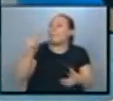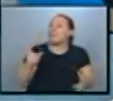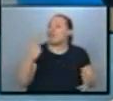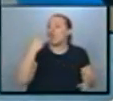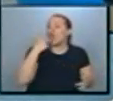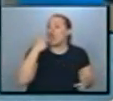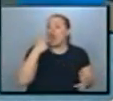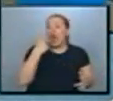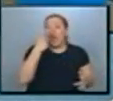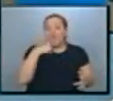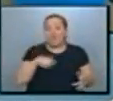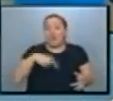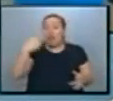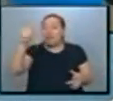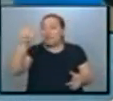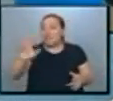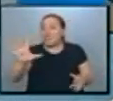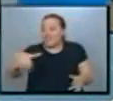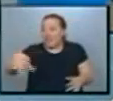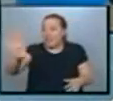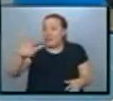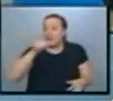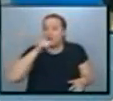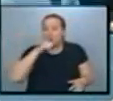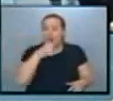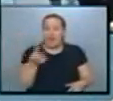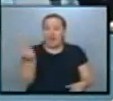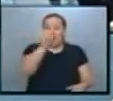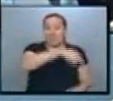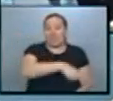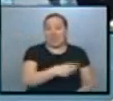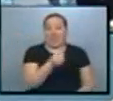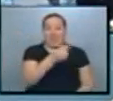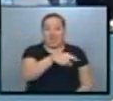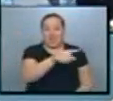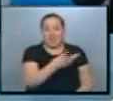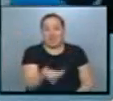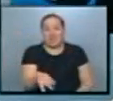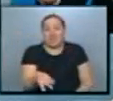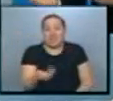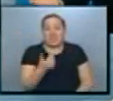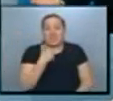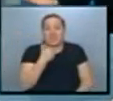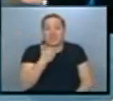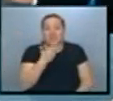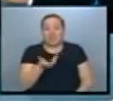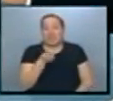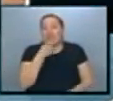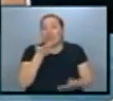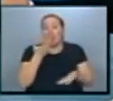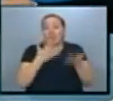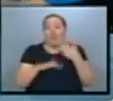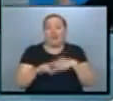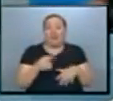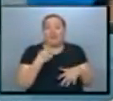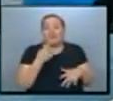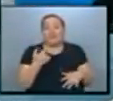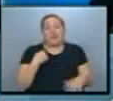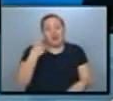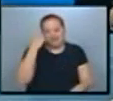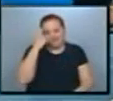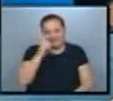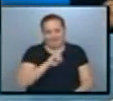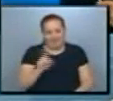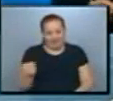contrataron a uno que estaba más borracho que ellos. No, digamos, totalmente. Si es que obviamente la excusa es que contrataron a alguien, cosa que difícil de creer, ¿no? Difícil.